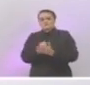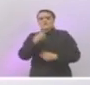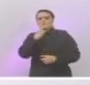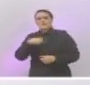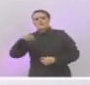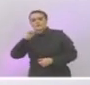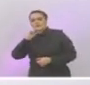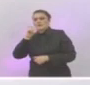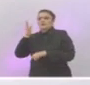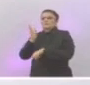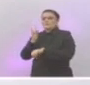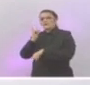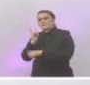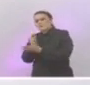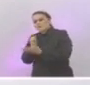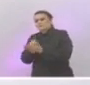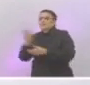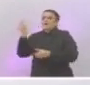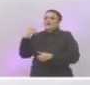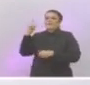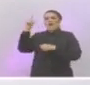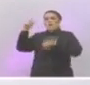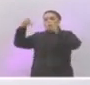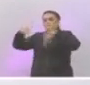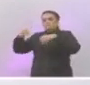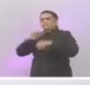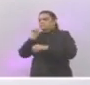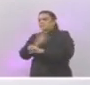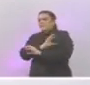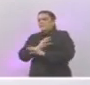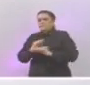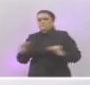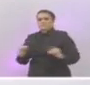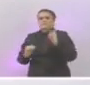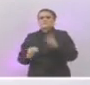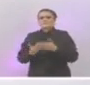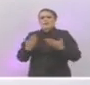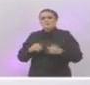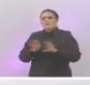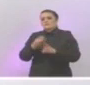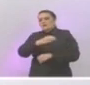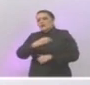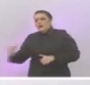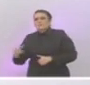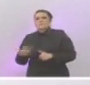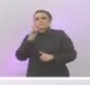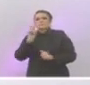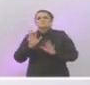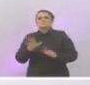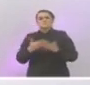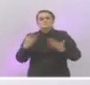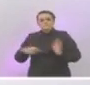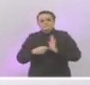tomate y la sequía que hemos tenido hayan impactado a nuestro sector agropecuario, lo que hará que